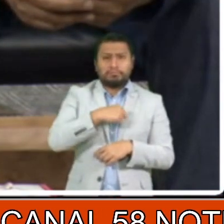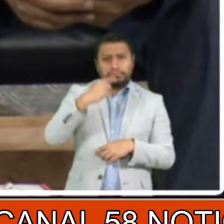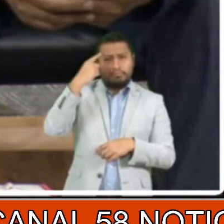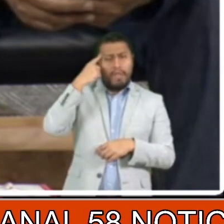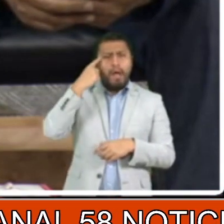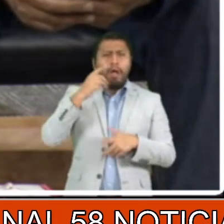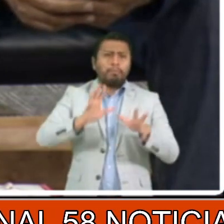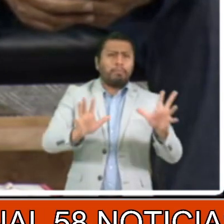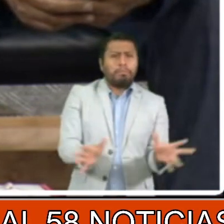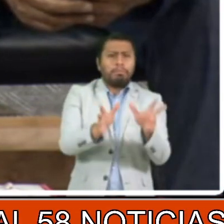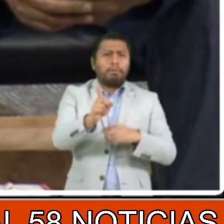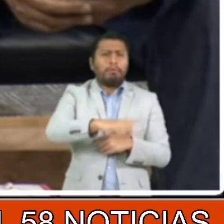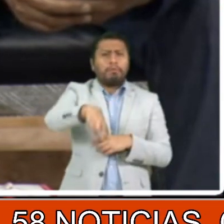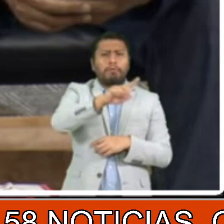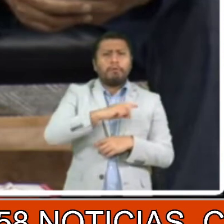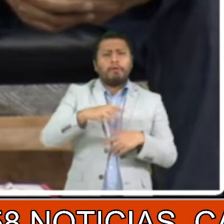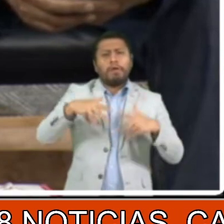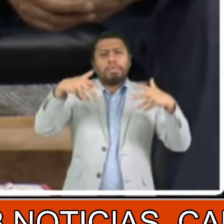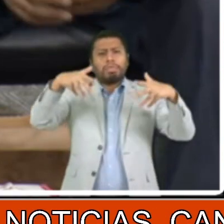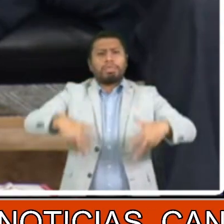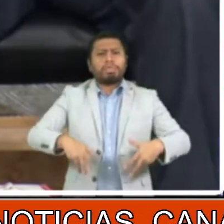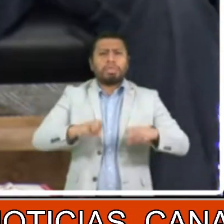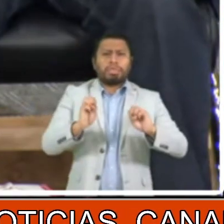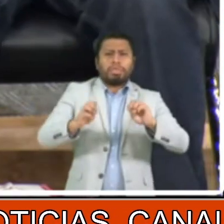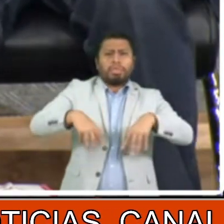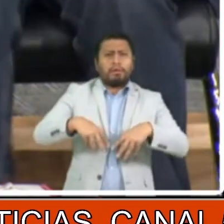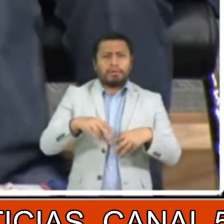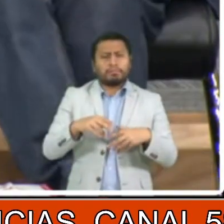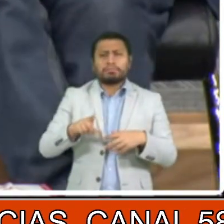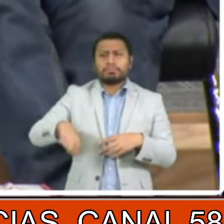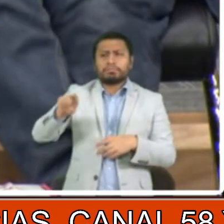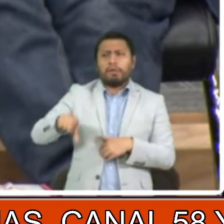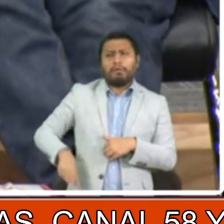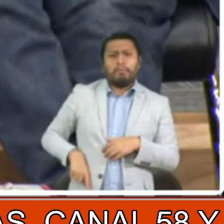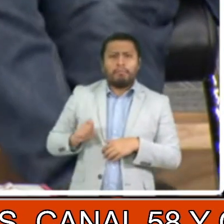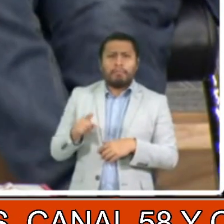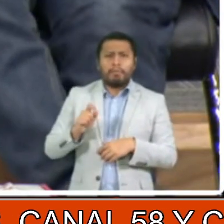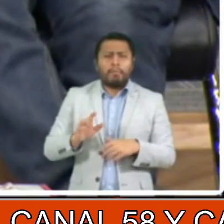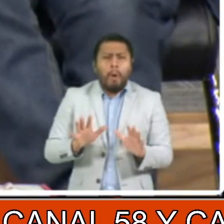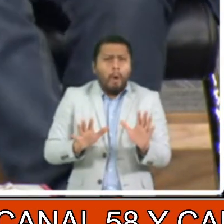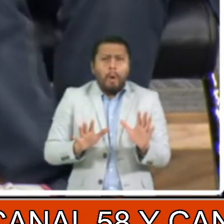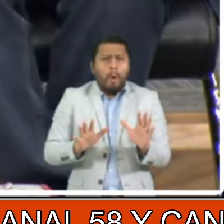inmovilidad, al estatismo y al status quo de nuestros gobernantes. Vamos por una